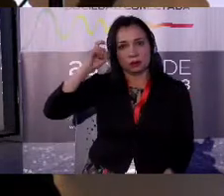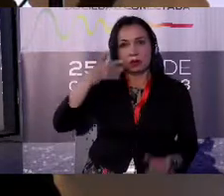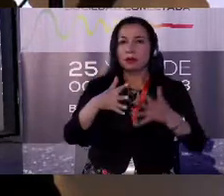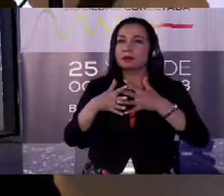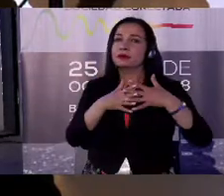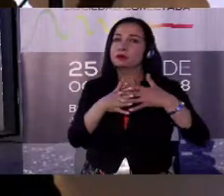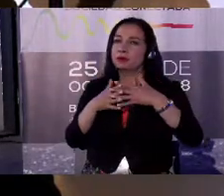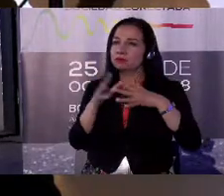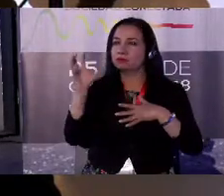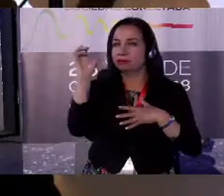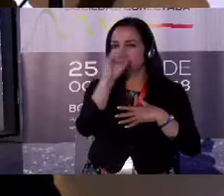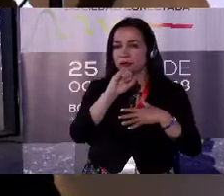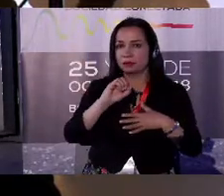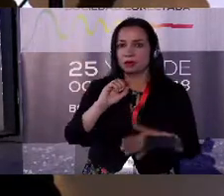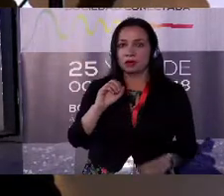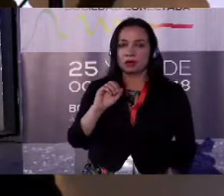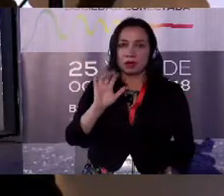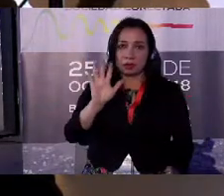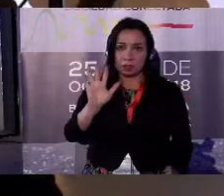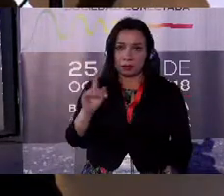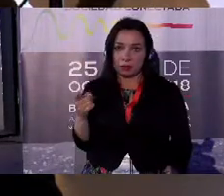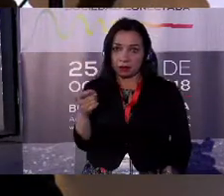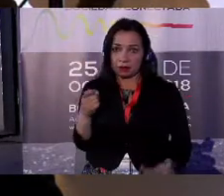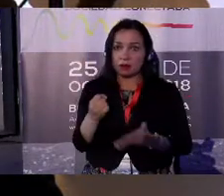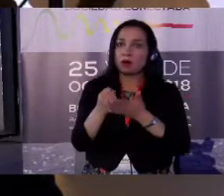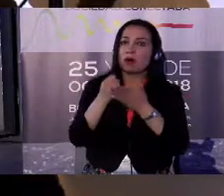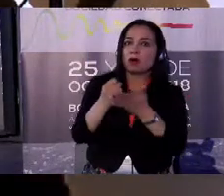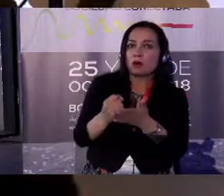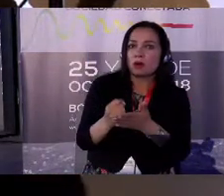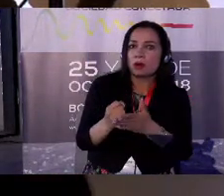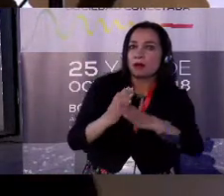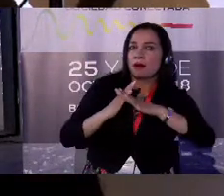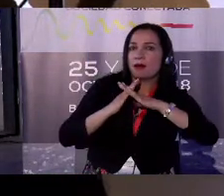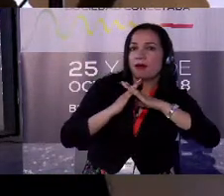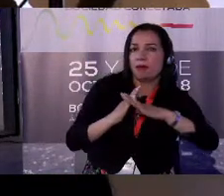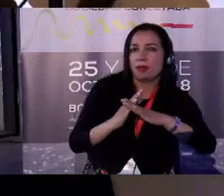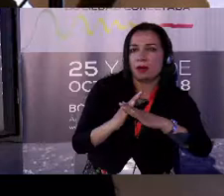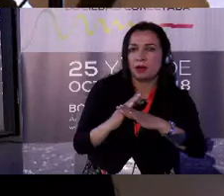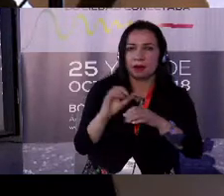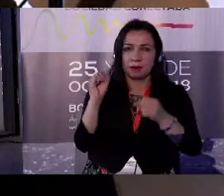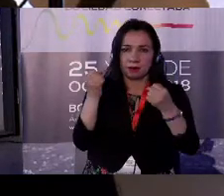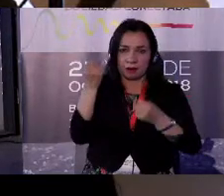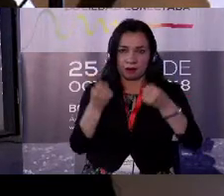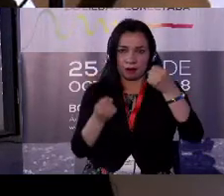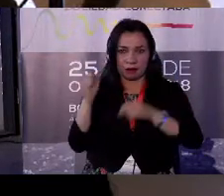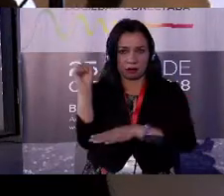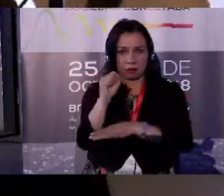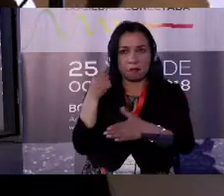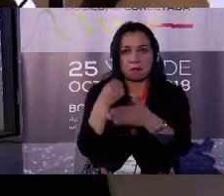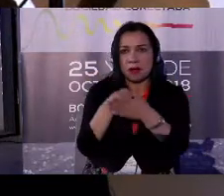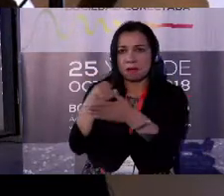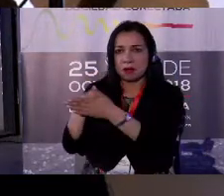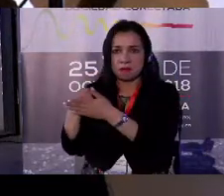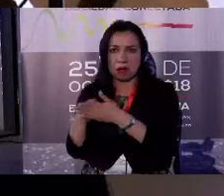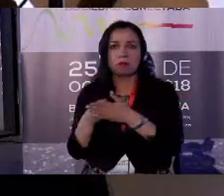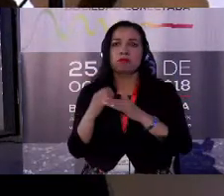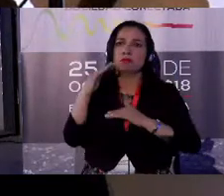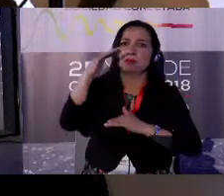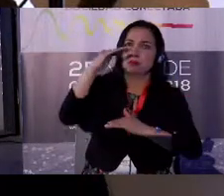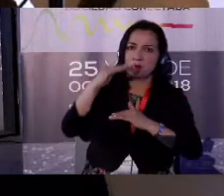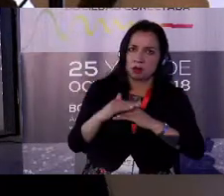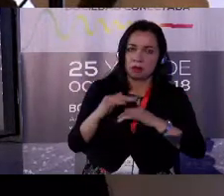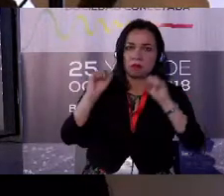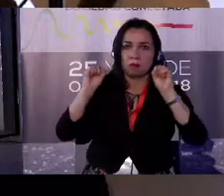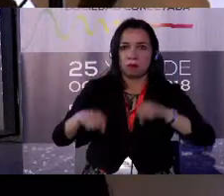de accidentes de vehículos. Entonces vemos que estamos ante una inmensa oportunidad de